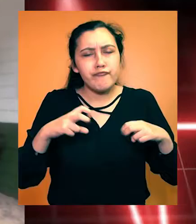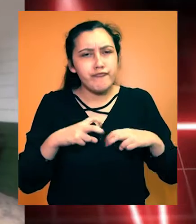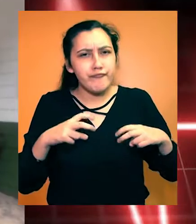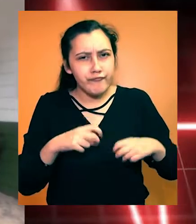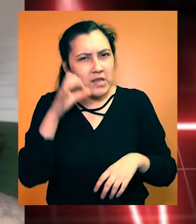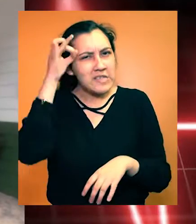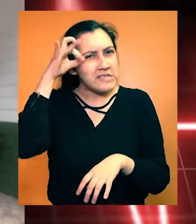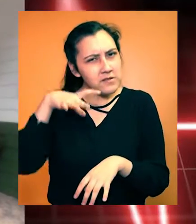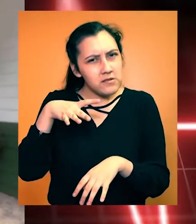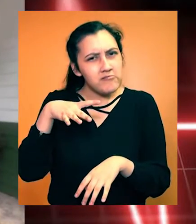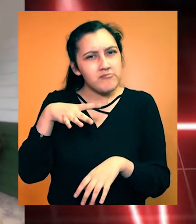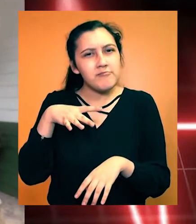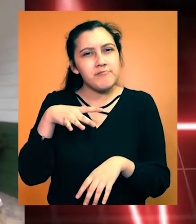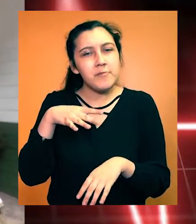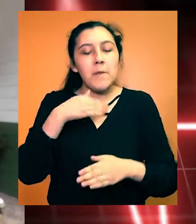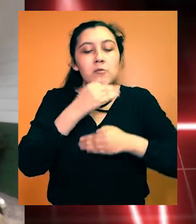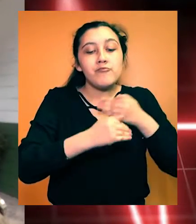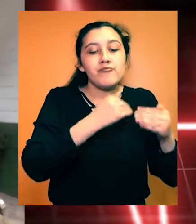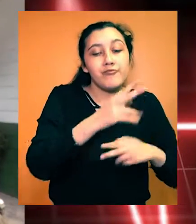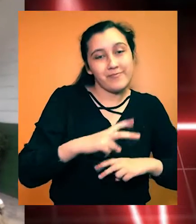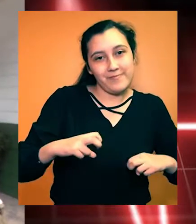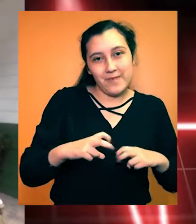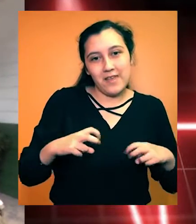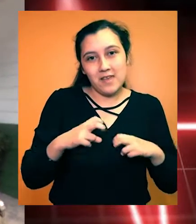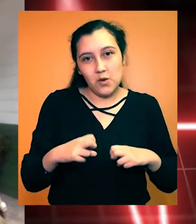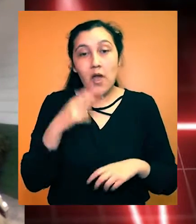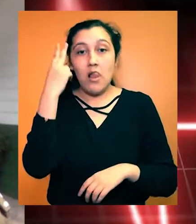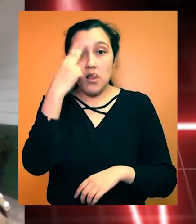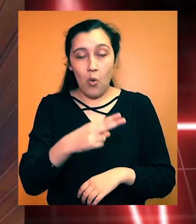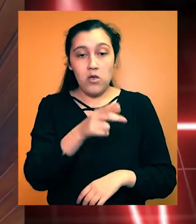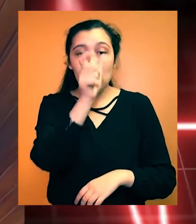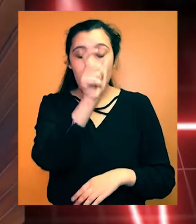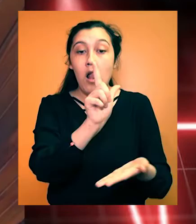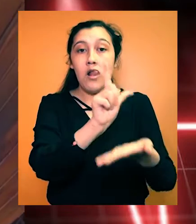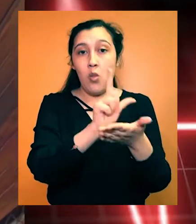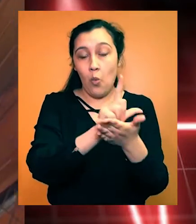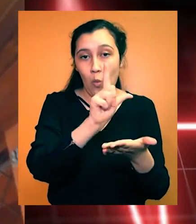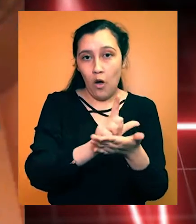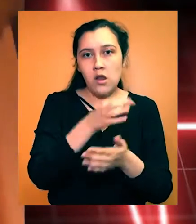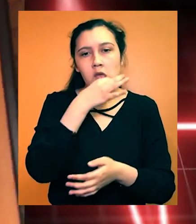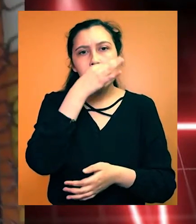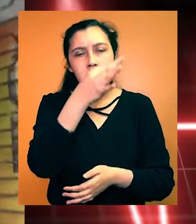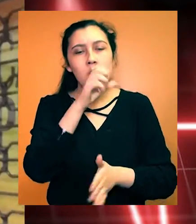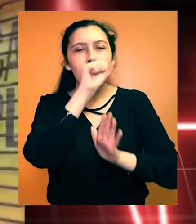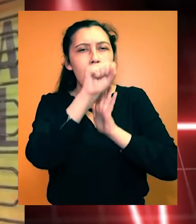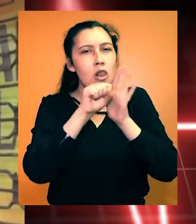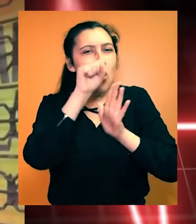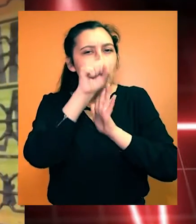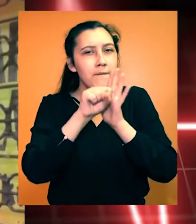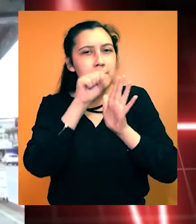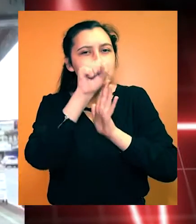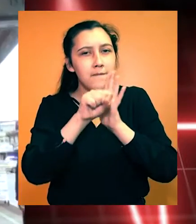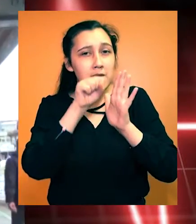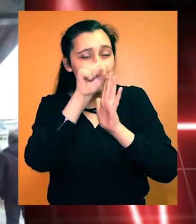parte de la fiscalía que se las entregó a la CIP y estaríamos avanzando las diligencias respecto a eso. El dueño del local comercial afectado dijo